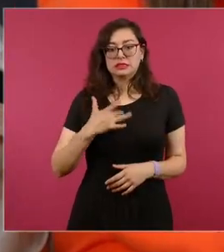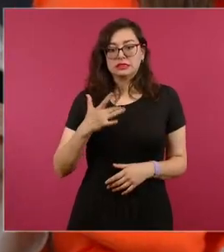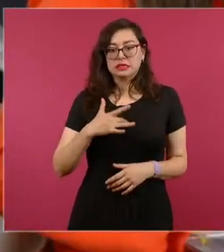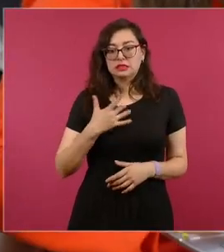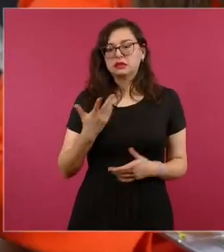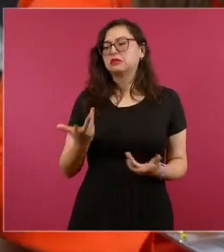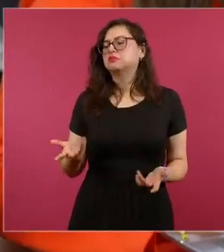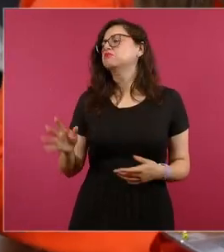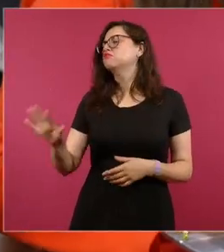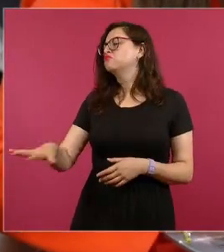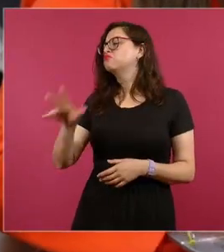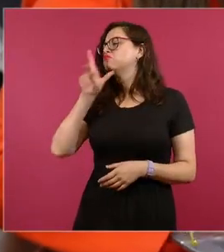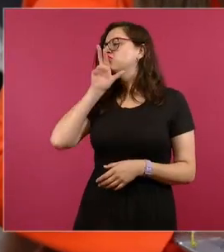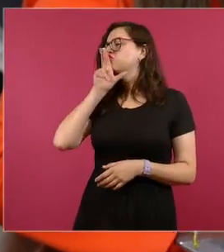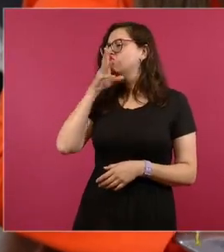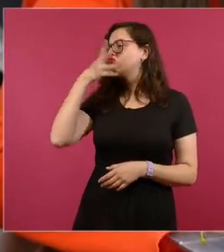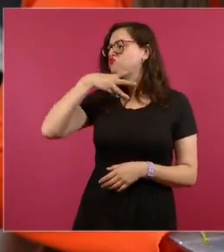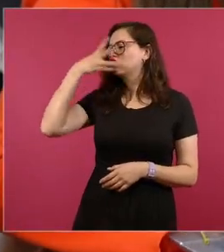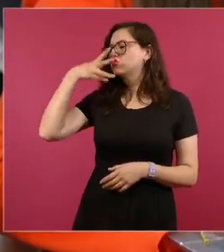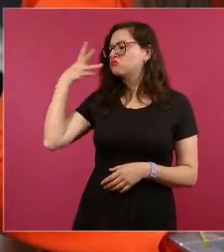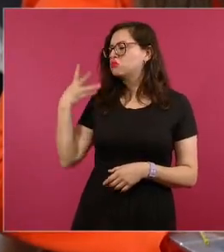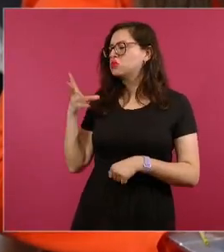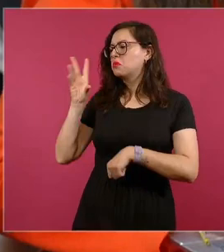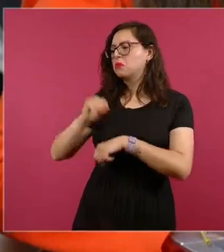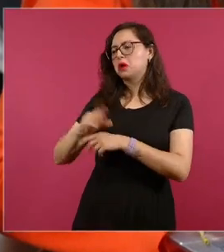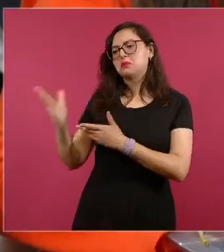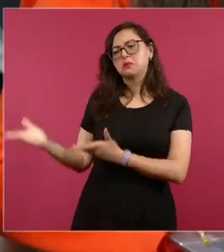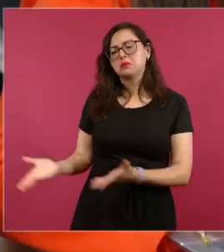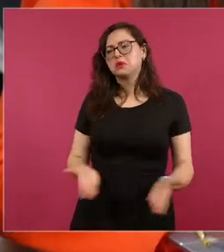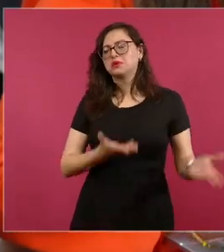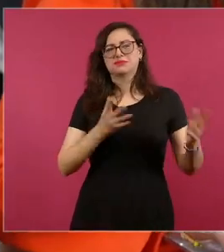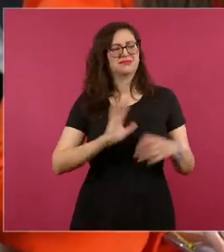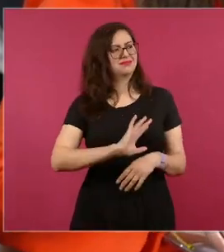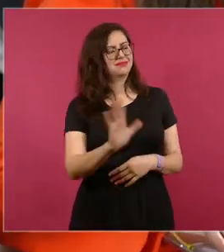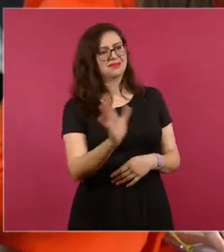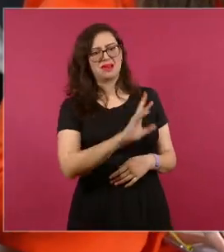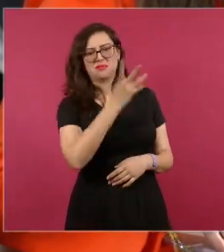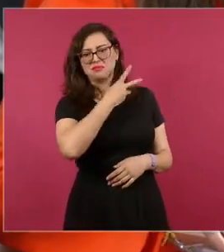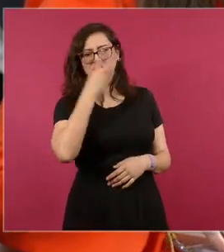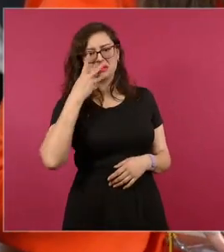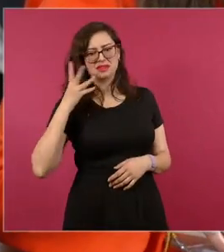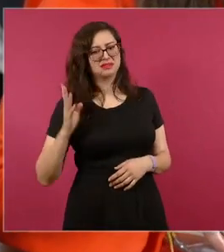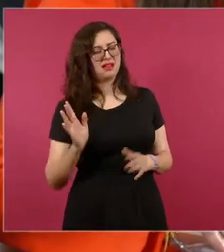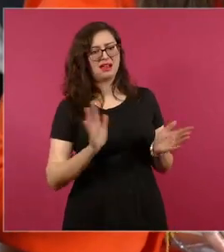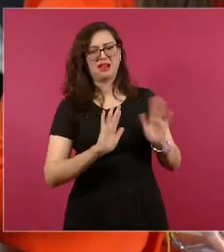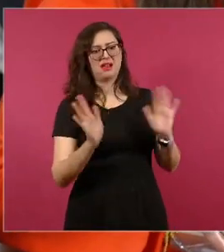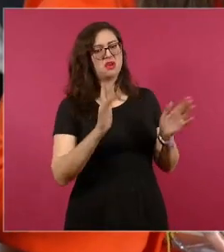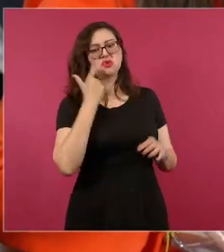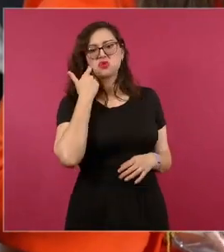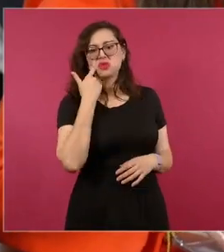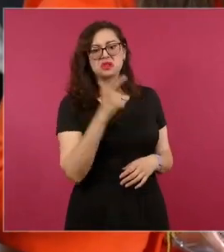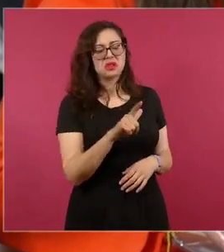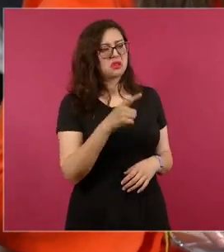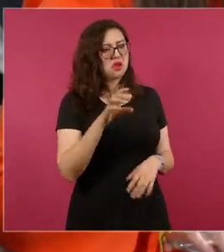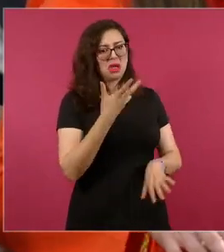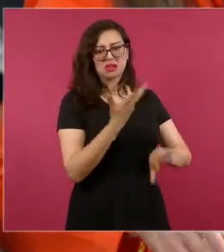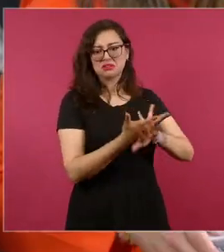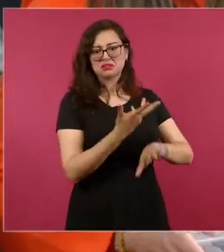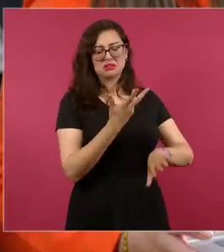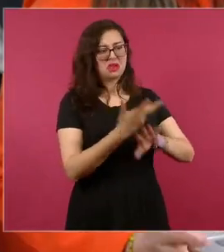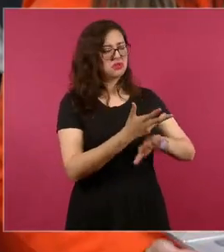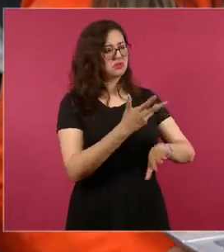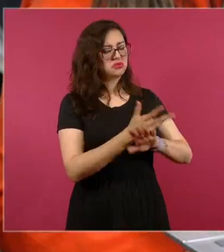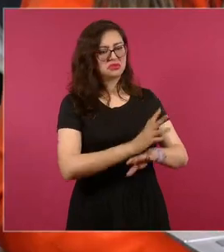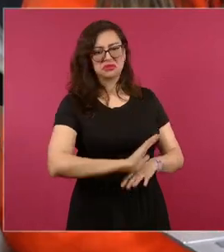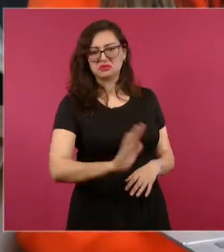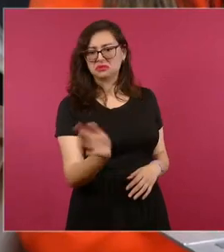visa para ir a Estados Unidos, ellos desestiman esta propuesta, no quieren una visa para vivir en Estados Unidos, no tienen apoyo del gobierno, al menos ni de